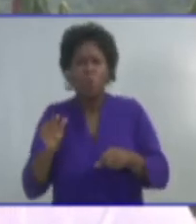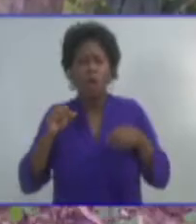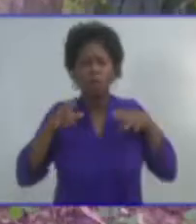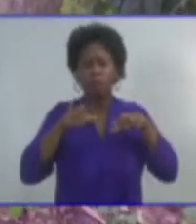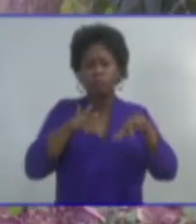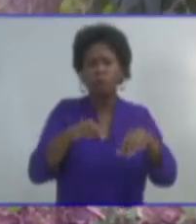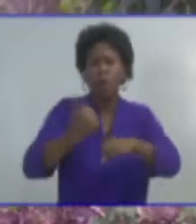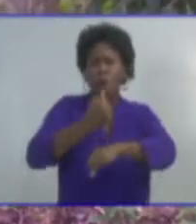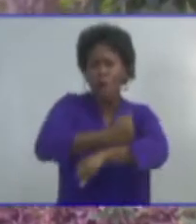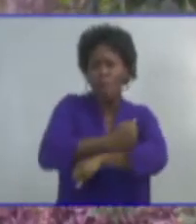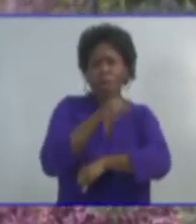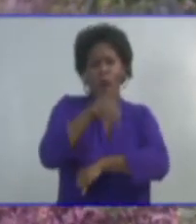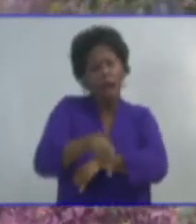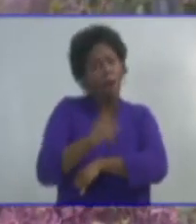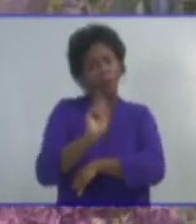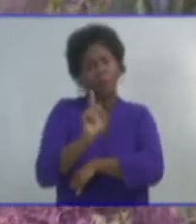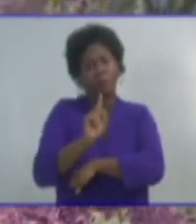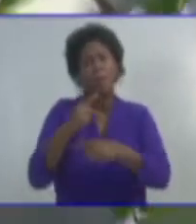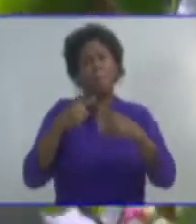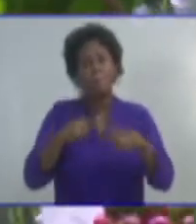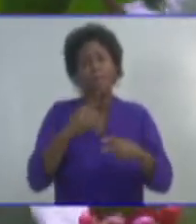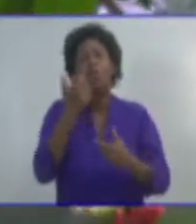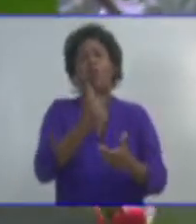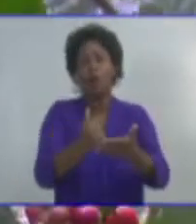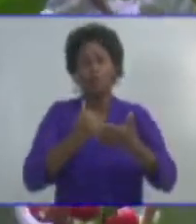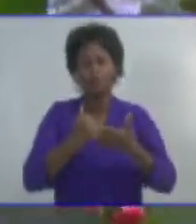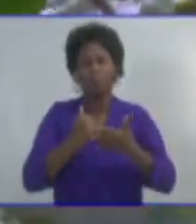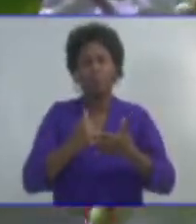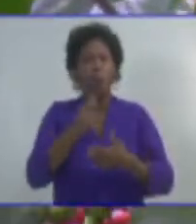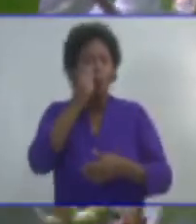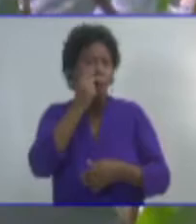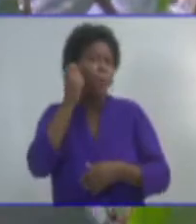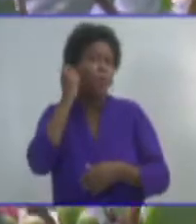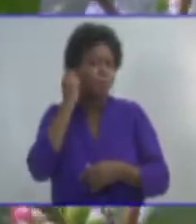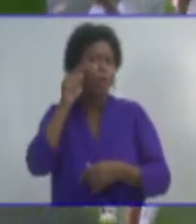teníamos en otro momento. Son más de 17.000 hombres y mujeres